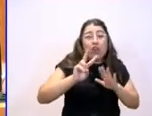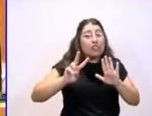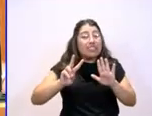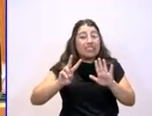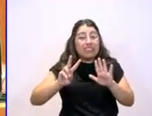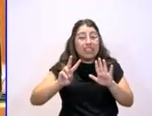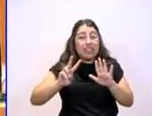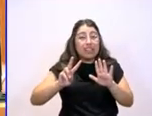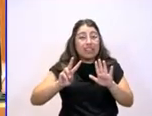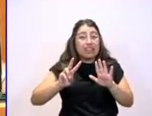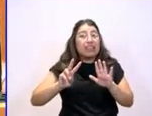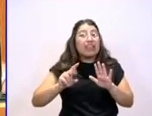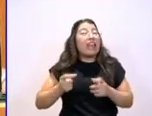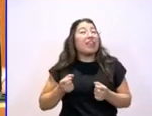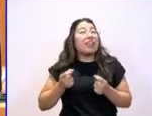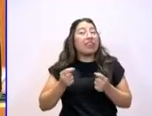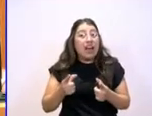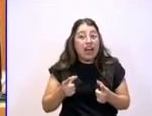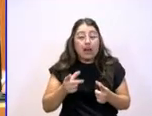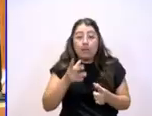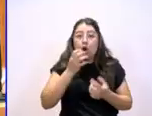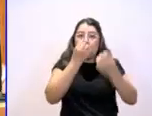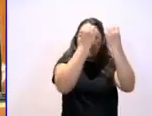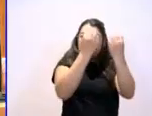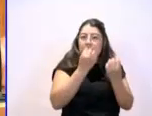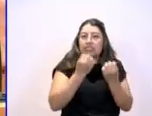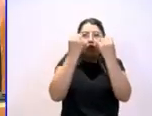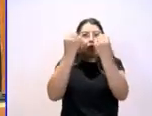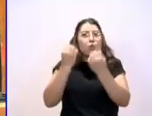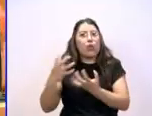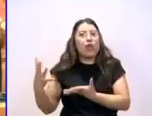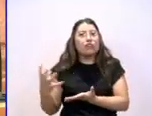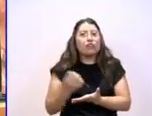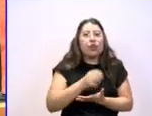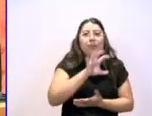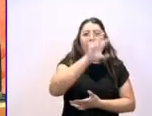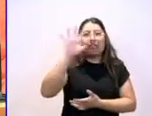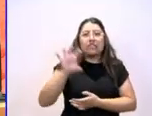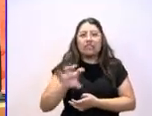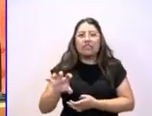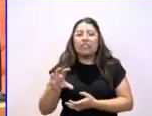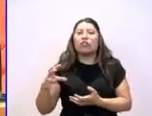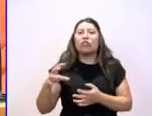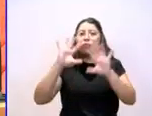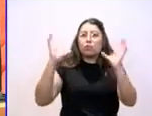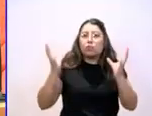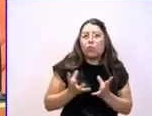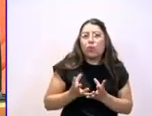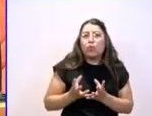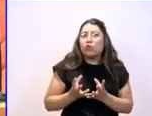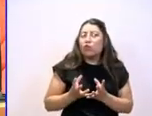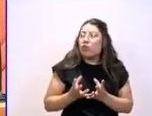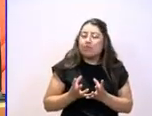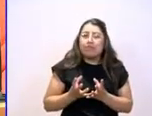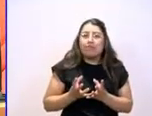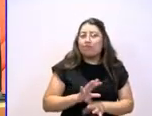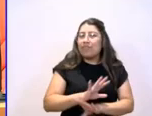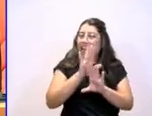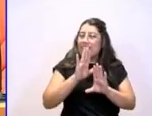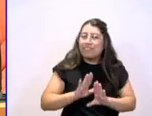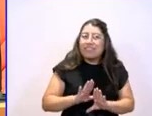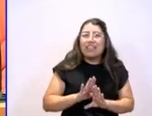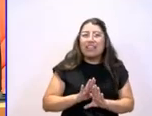garantizando ese 0,7 de todas las instituciones y de todos los países del mundo, garantizaríamos que se